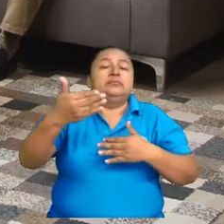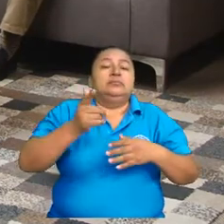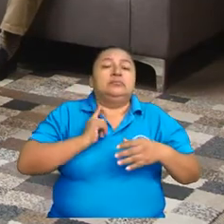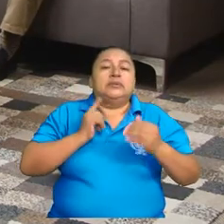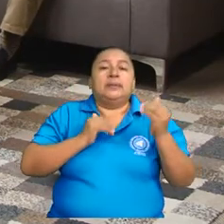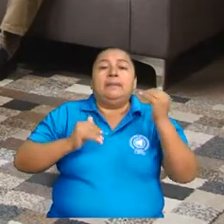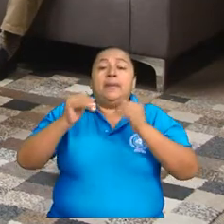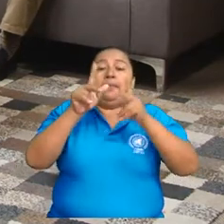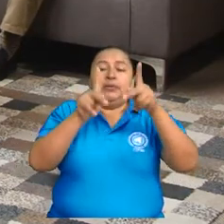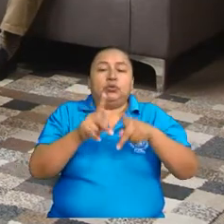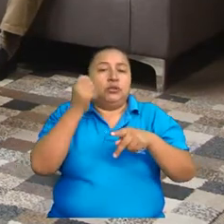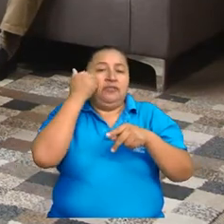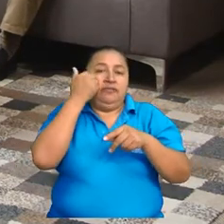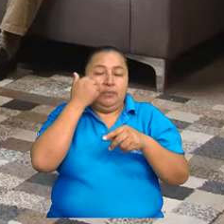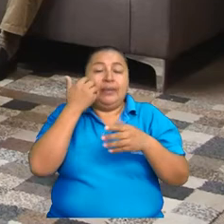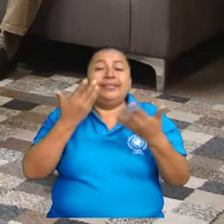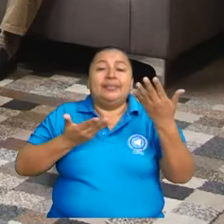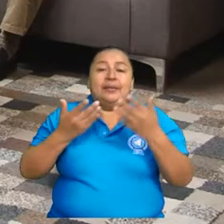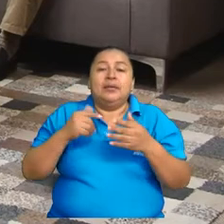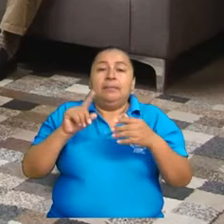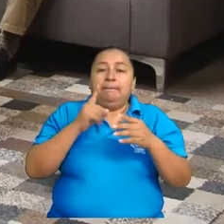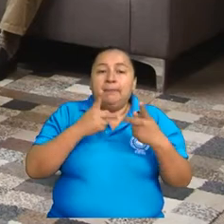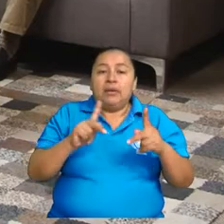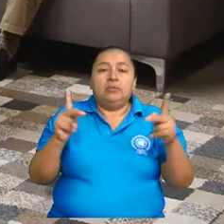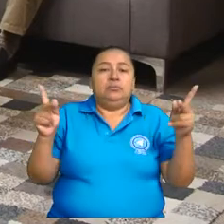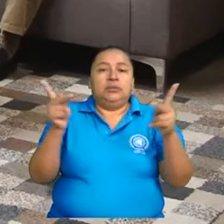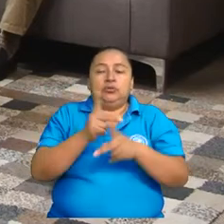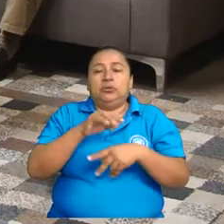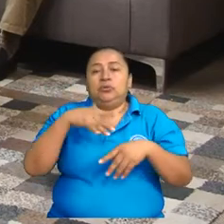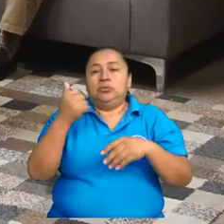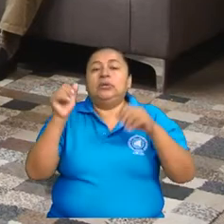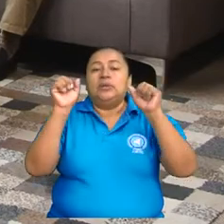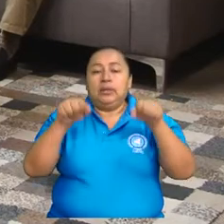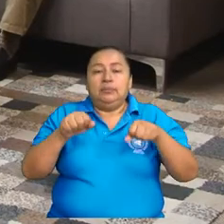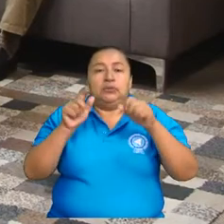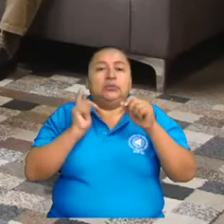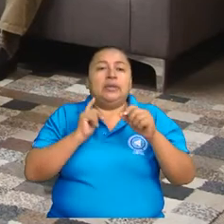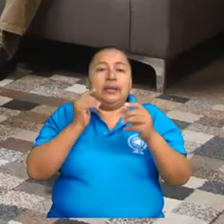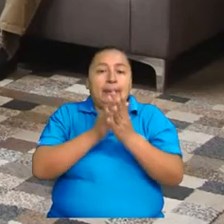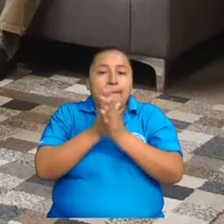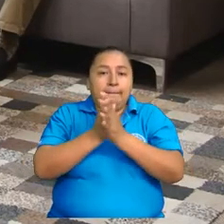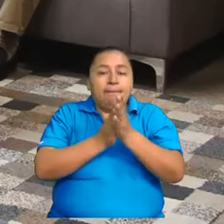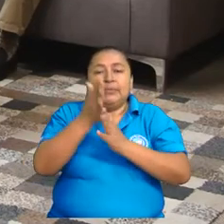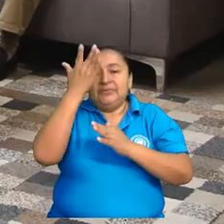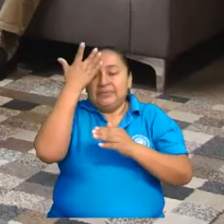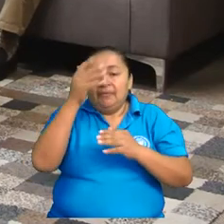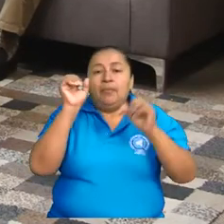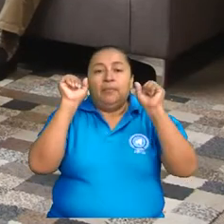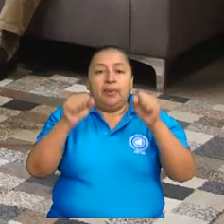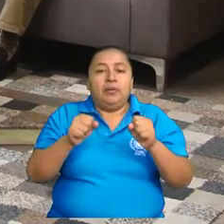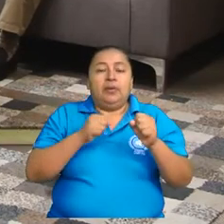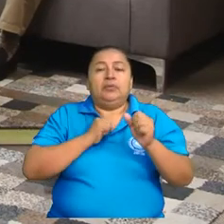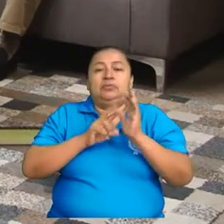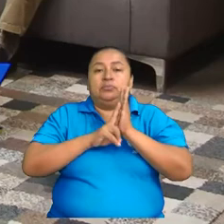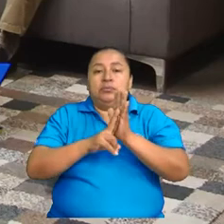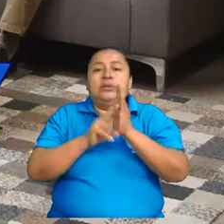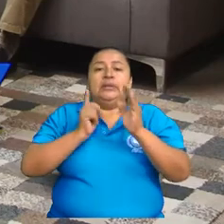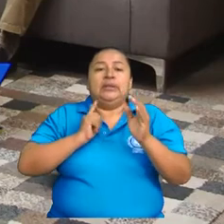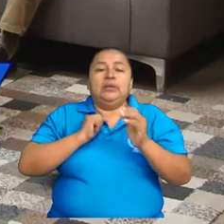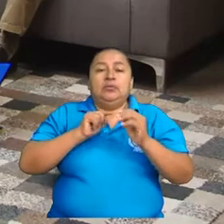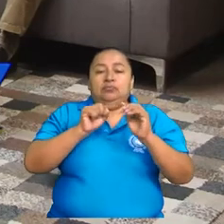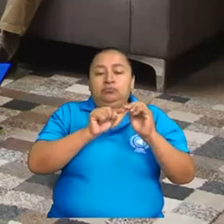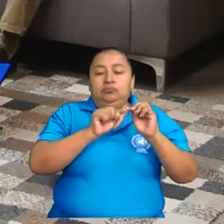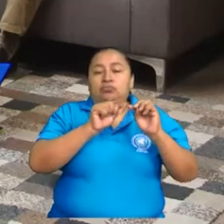más casos y que ya no sean casos importados. Ya la población está preparada para poder responder y tener una